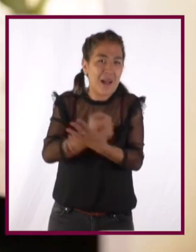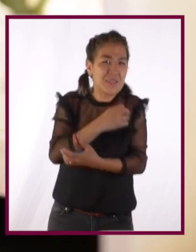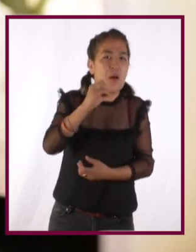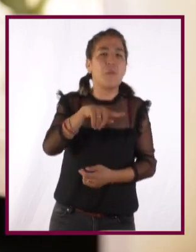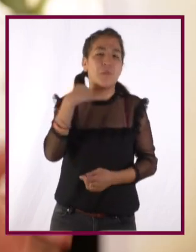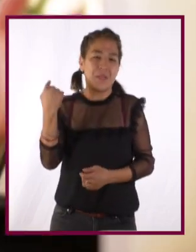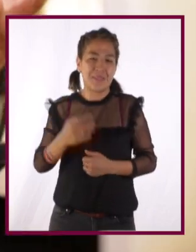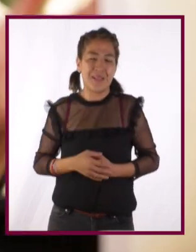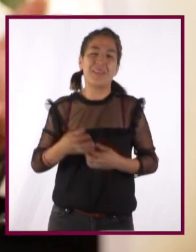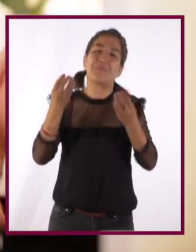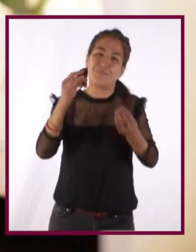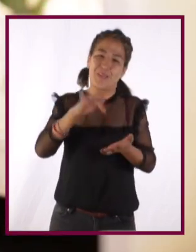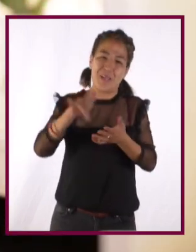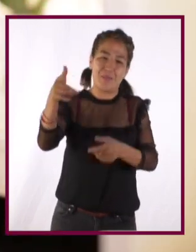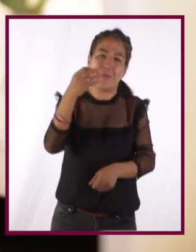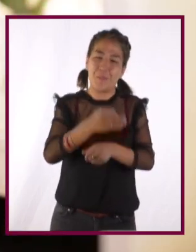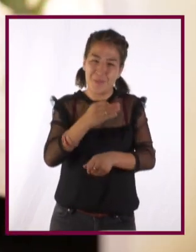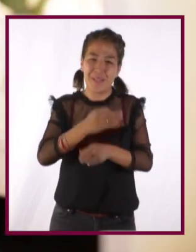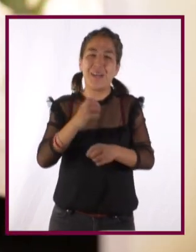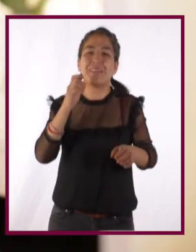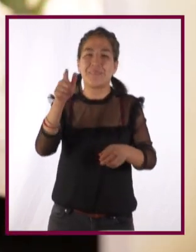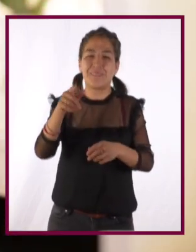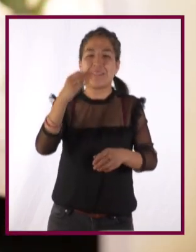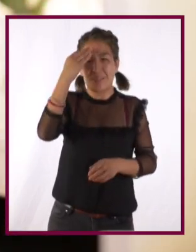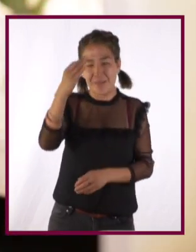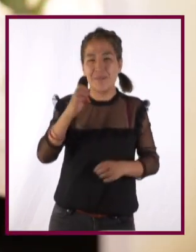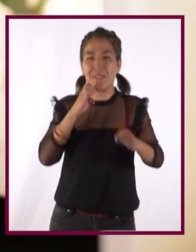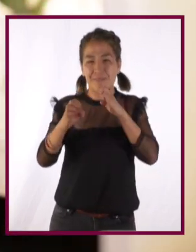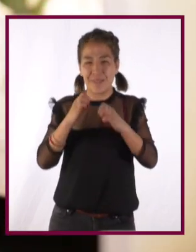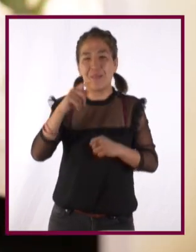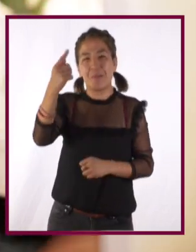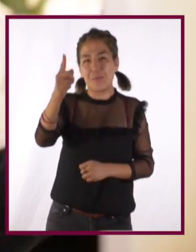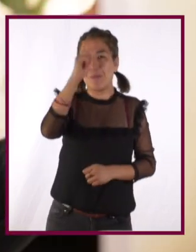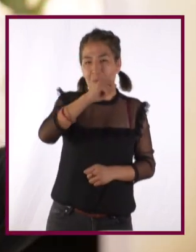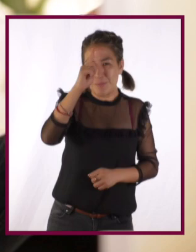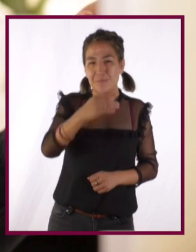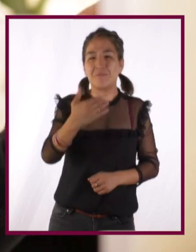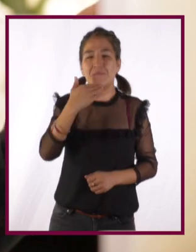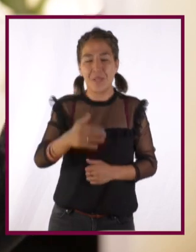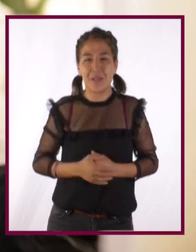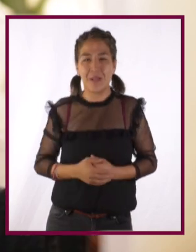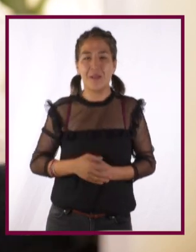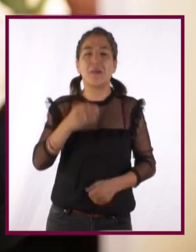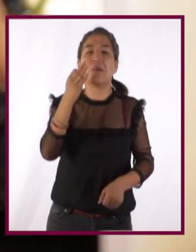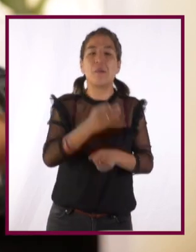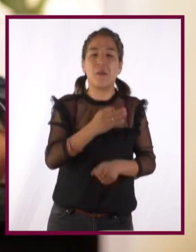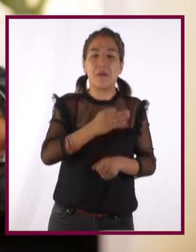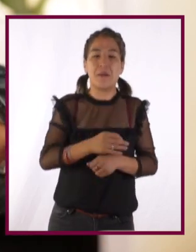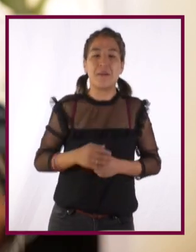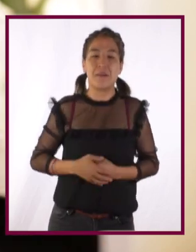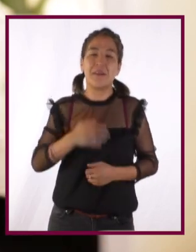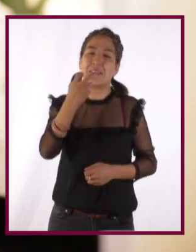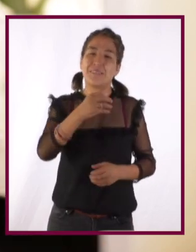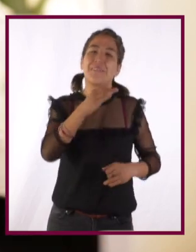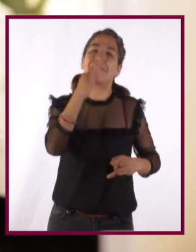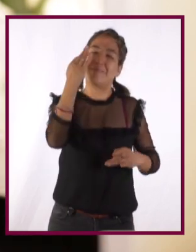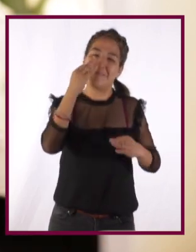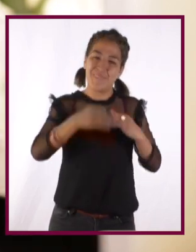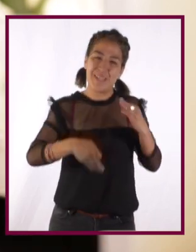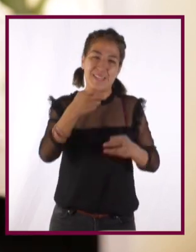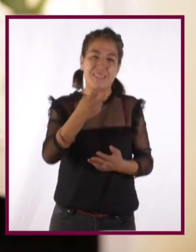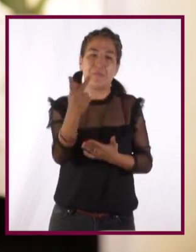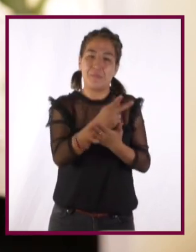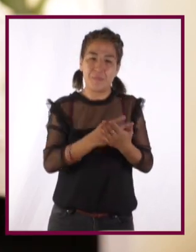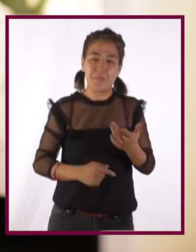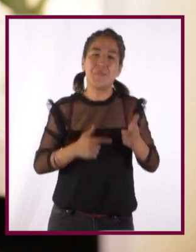combinatoria. Rocío, pues muchas gracias por tu tiempo. Es muy interesante lo que nos compartes y los consejos que nos das. Te acompañamos a el final